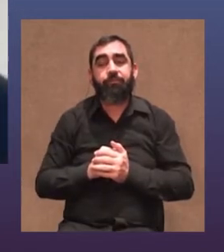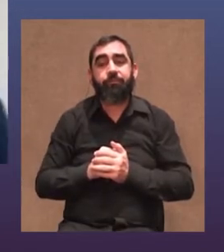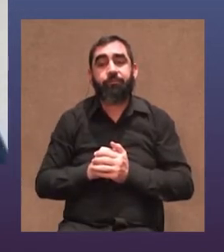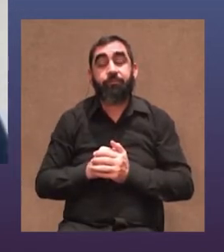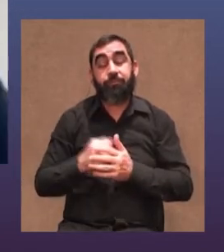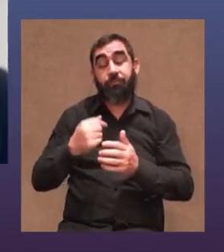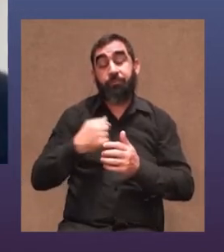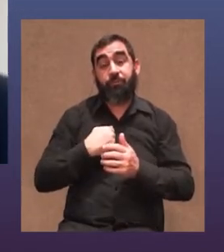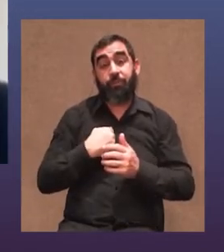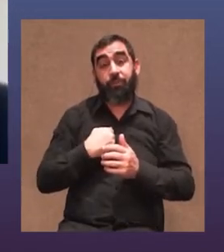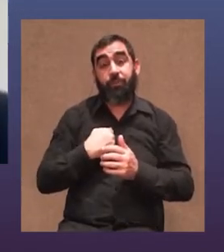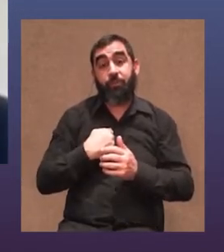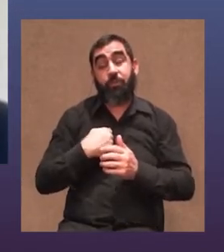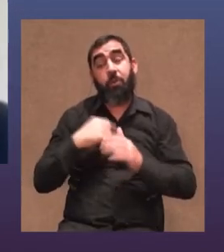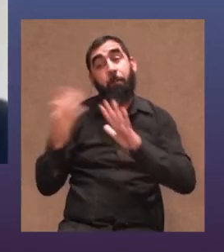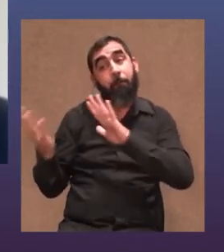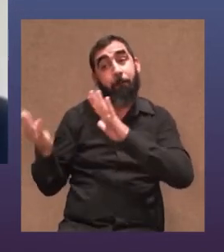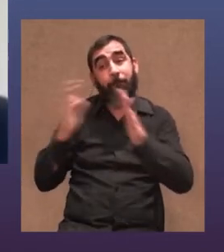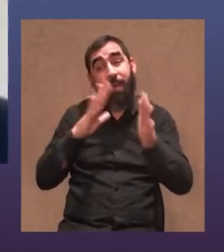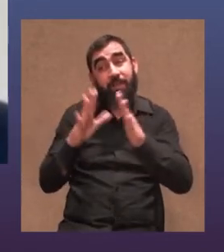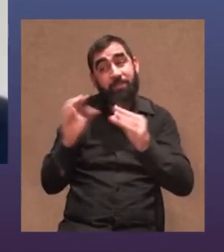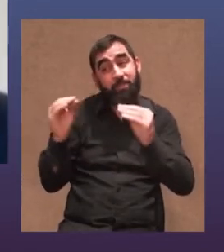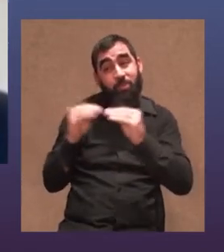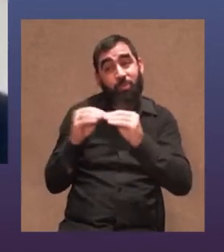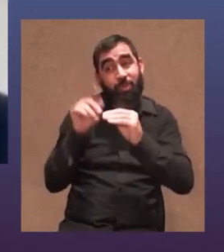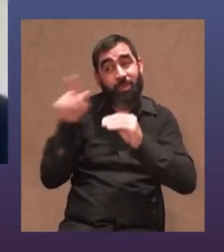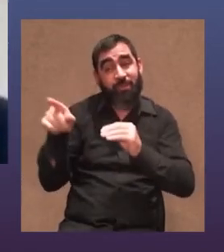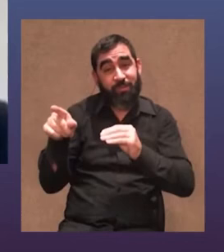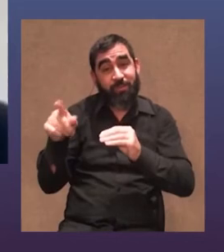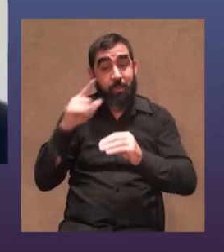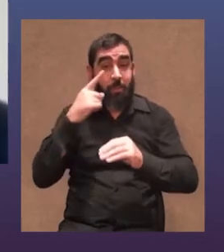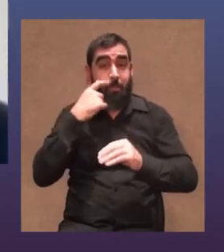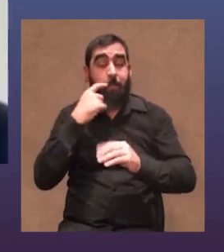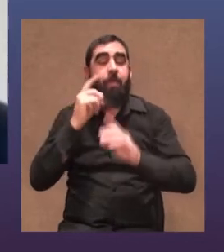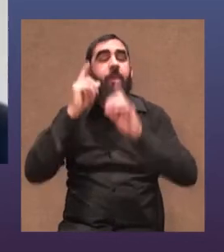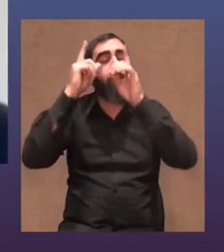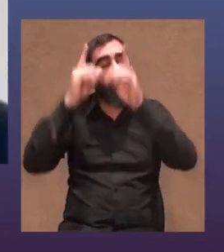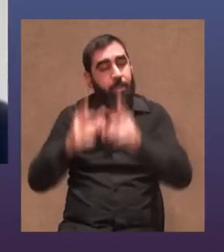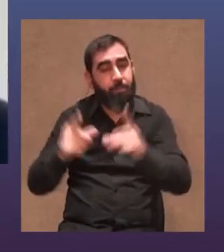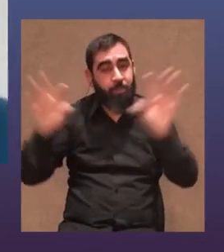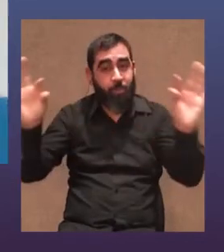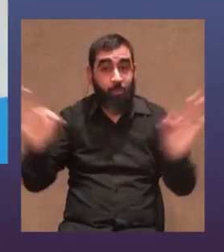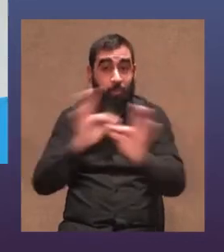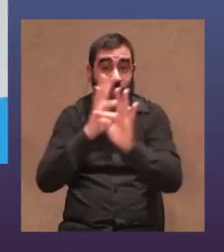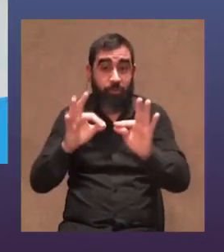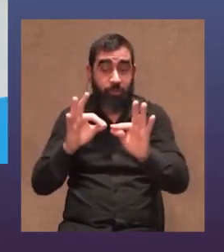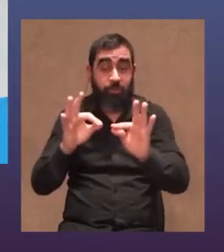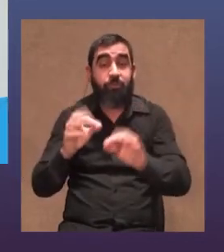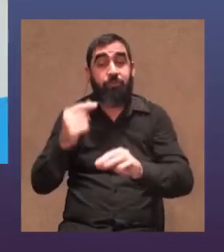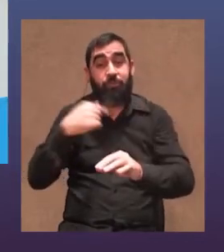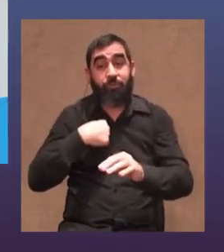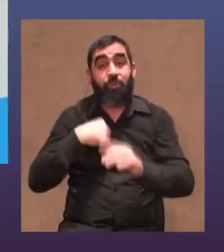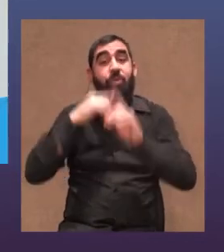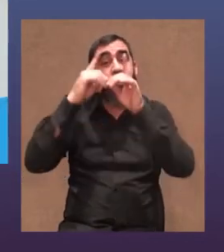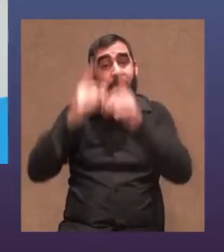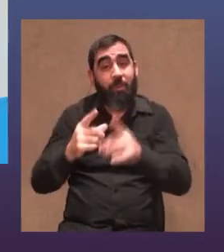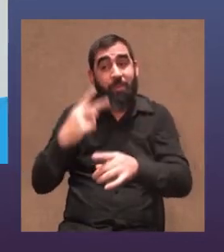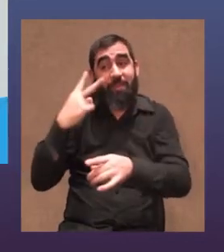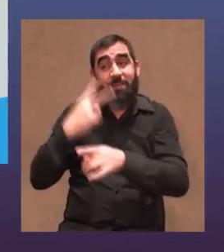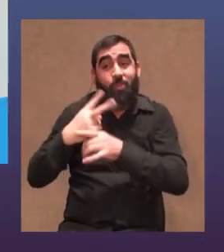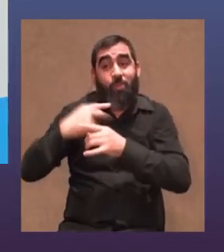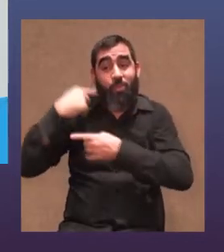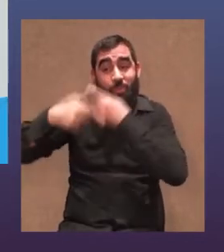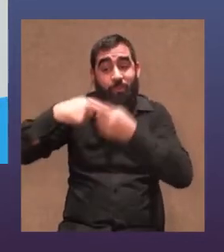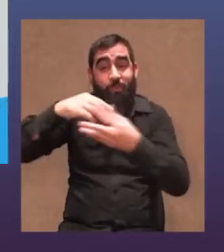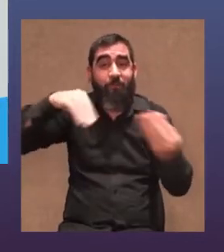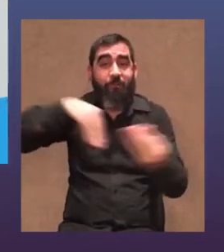Bueno, yo es un caso similar al de Margarita. Mi padre también era músico y también soy segunda generación